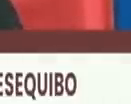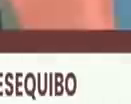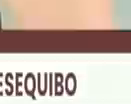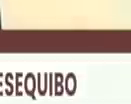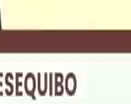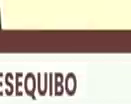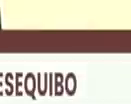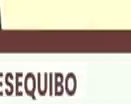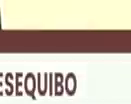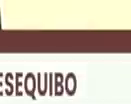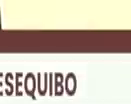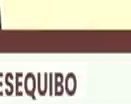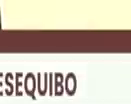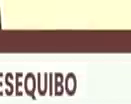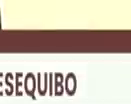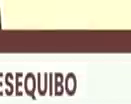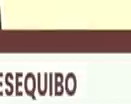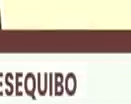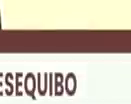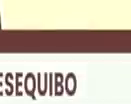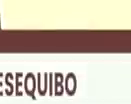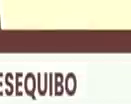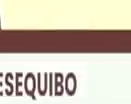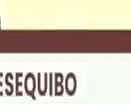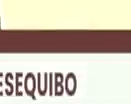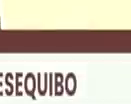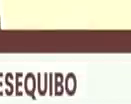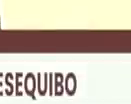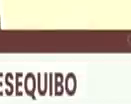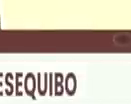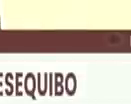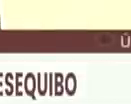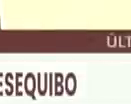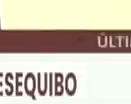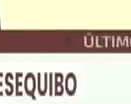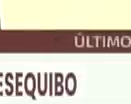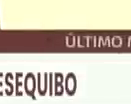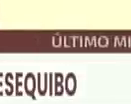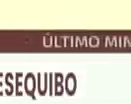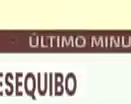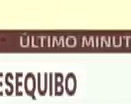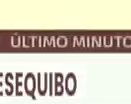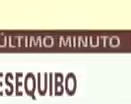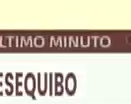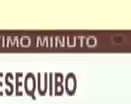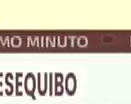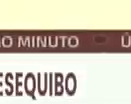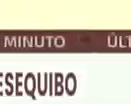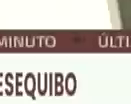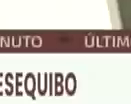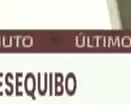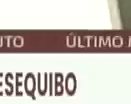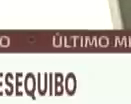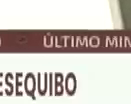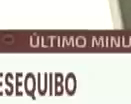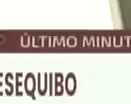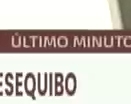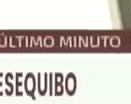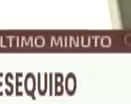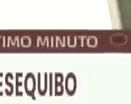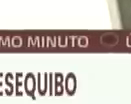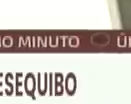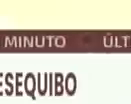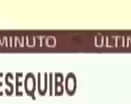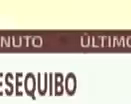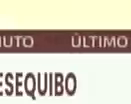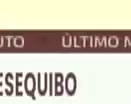la diputada Ilenia Medina. Está y forma parte de esta comisión también el presidente del Poder Judicial,